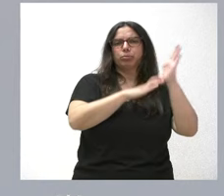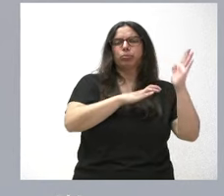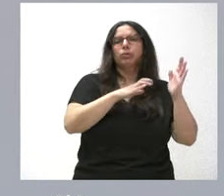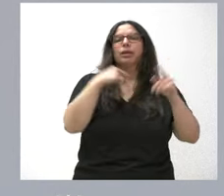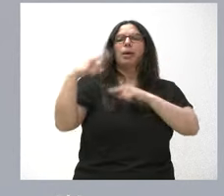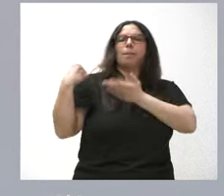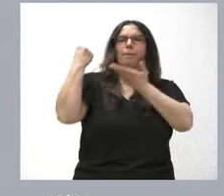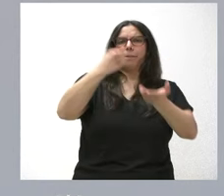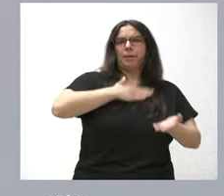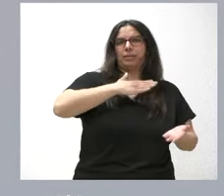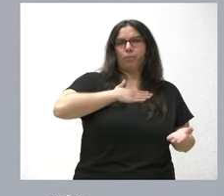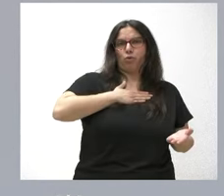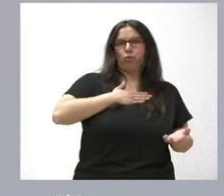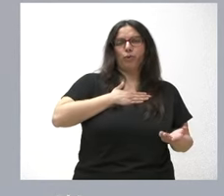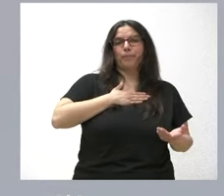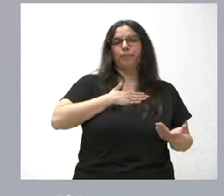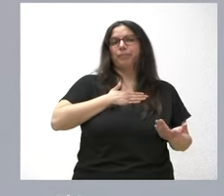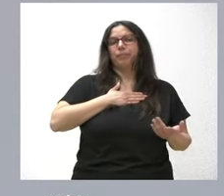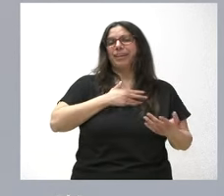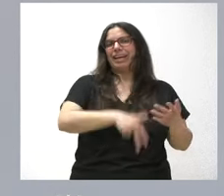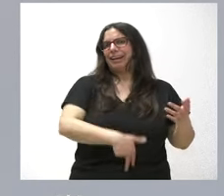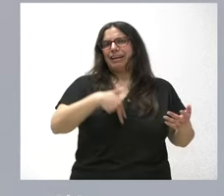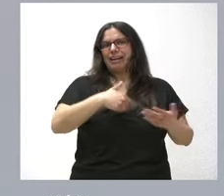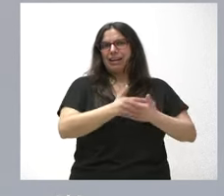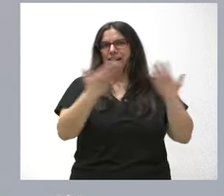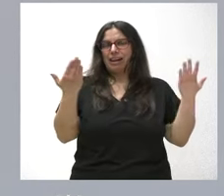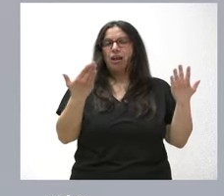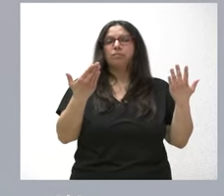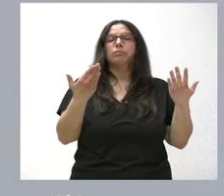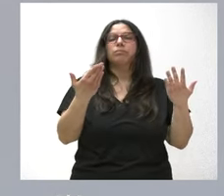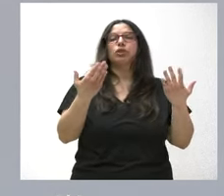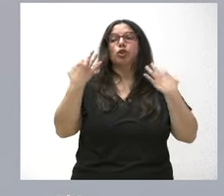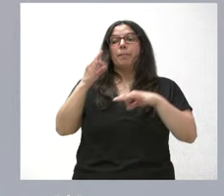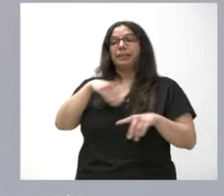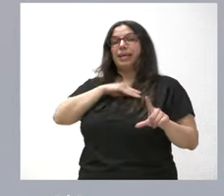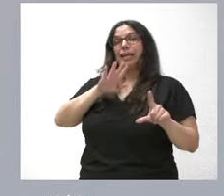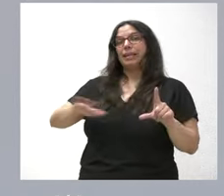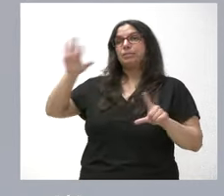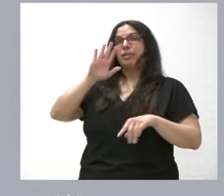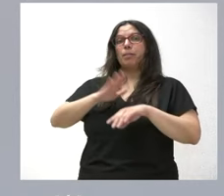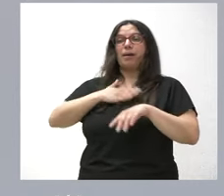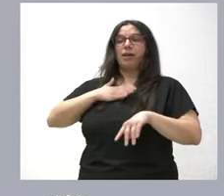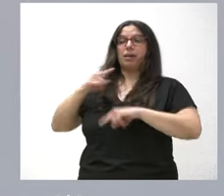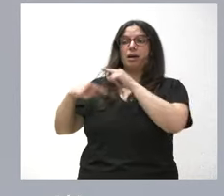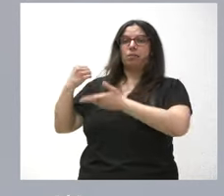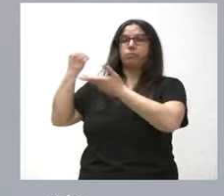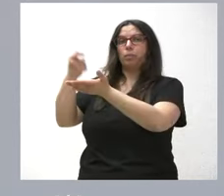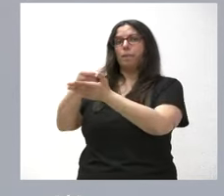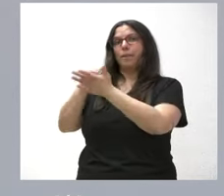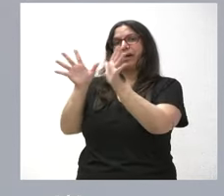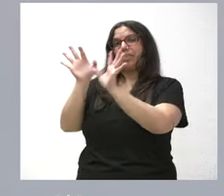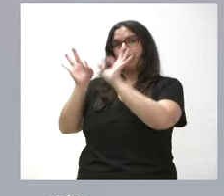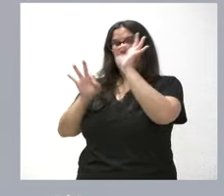transmisiones patrimoniales. Pongo un caso con carácter general: el tipo de gravamen en España en transmisiones patrimoniales es el 10%, lo que hace que una